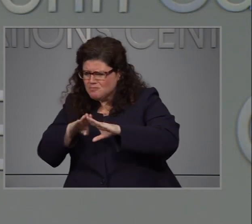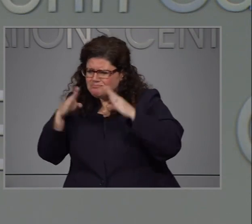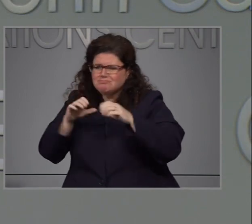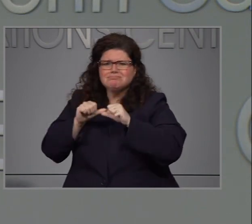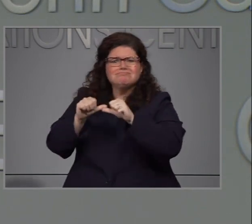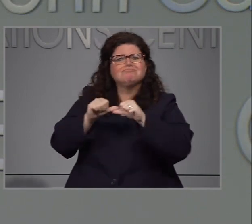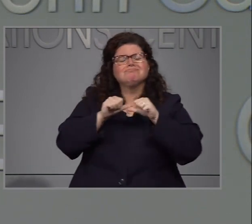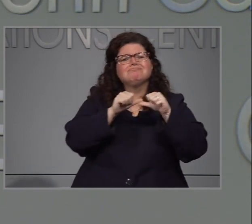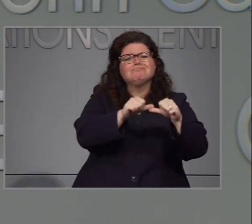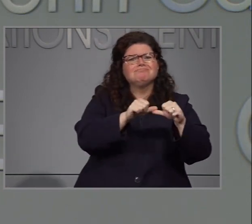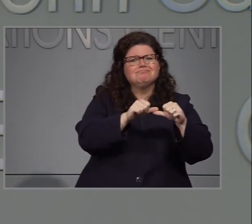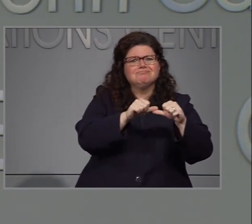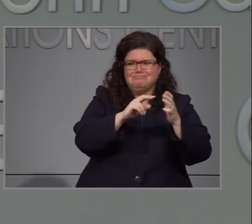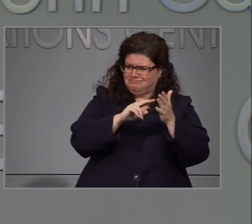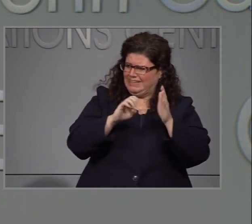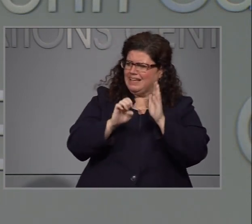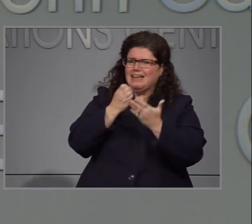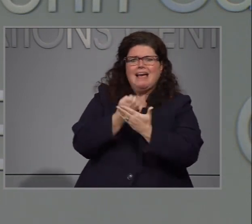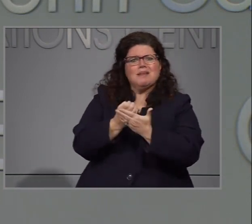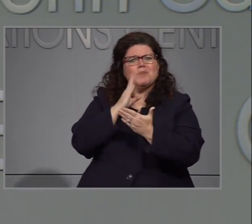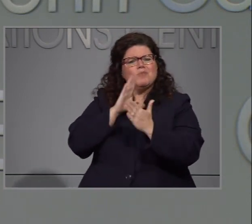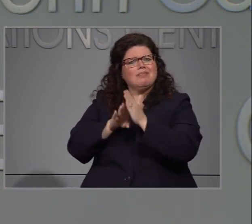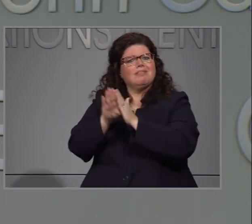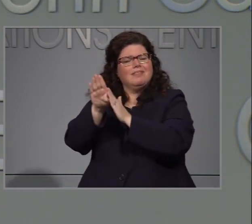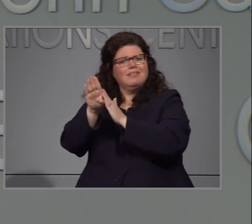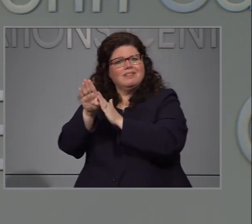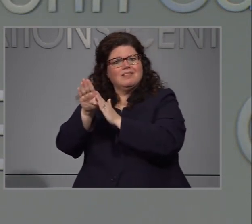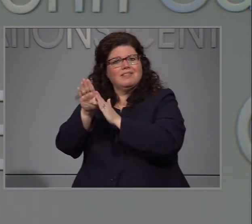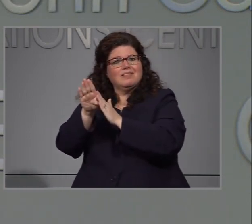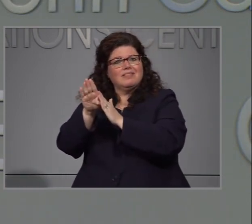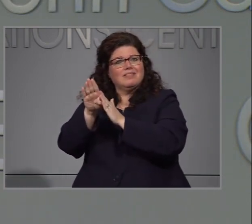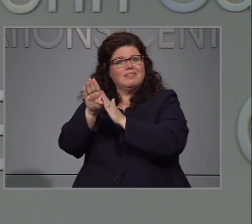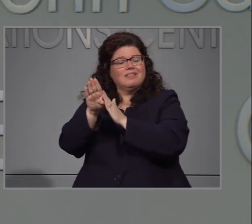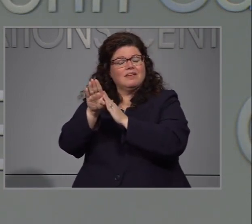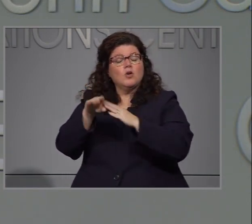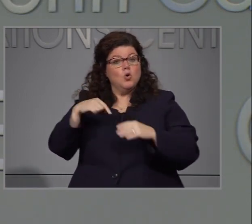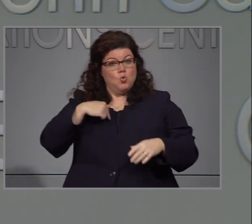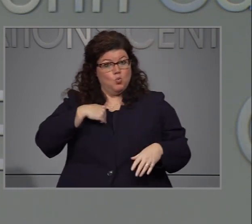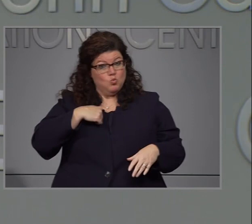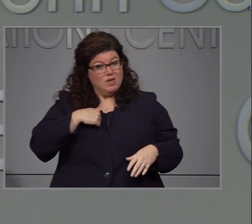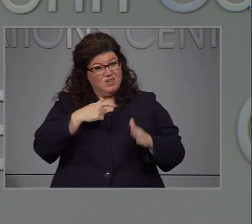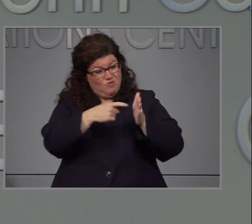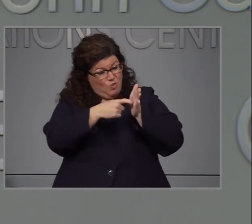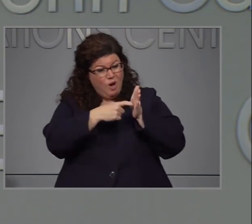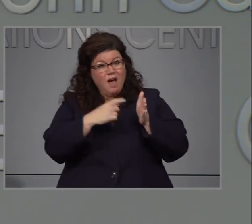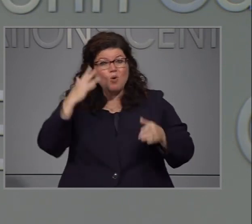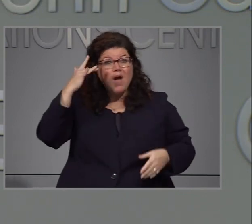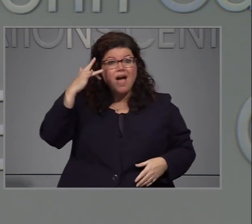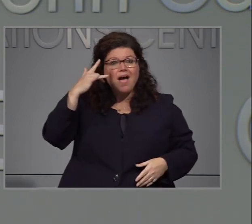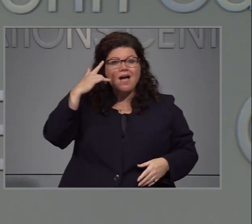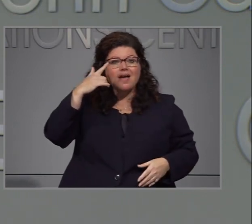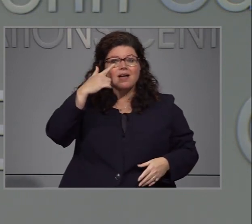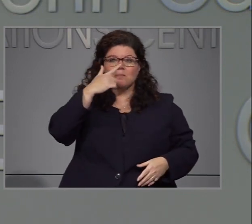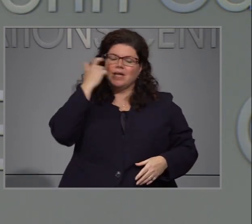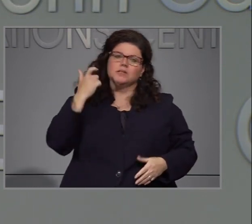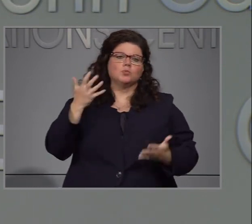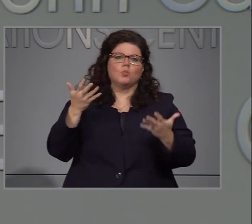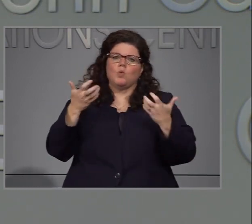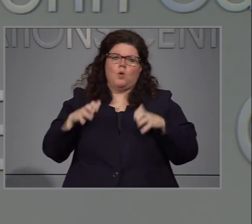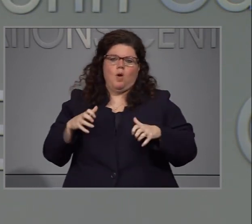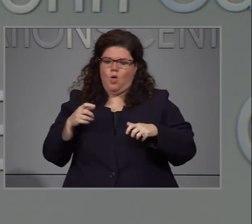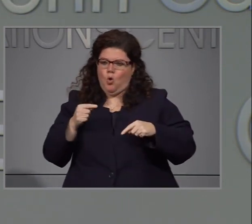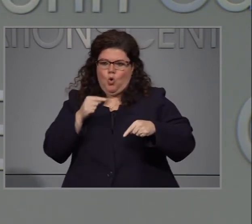y mantener los pequeños negocios funcionando. Estamos adicionando este nuevo requisito porque no queremos